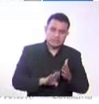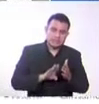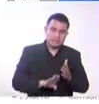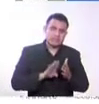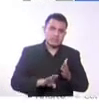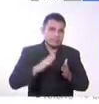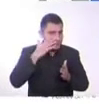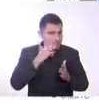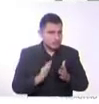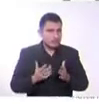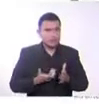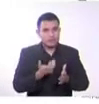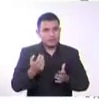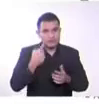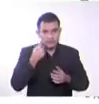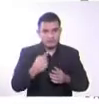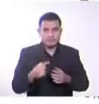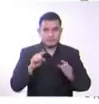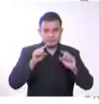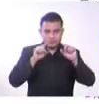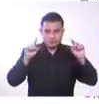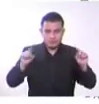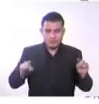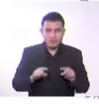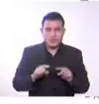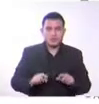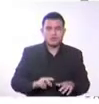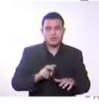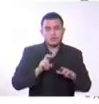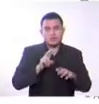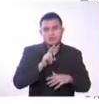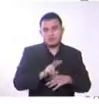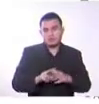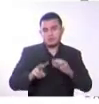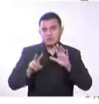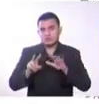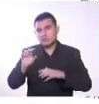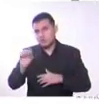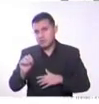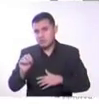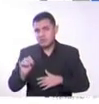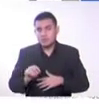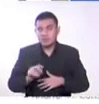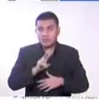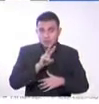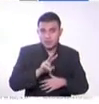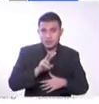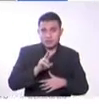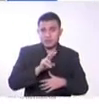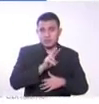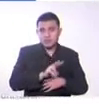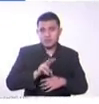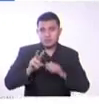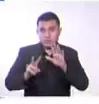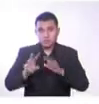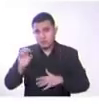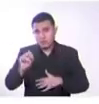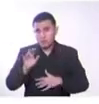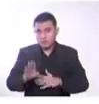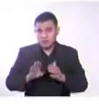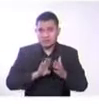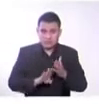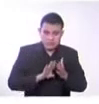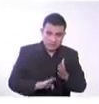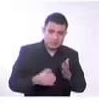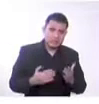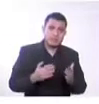si vemos en la lámina, $270 de su salario destinados a consumo, que en ese